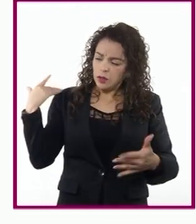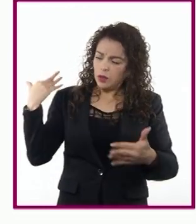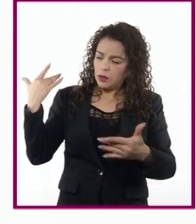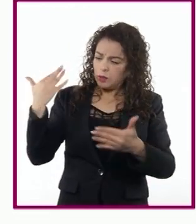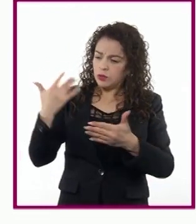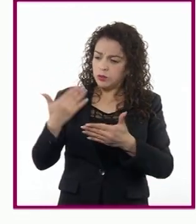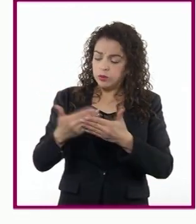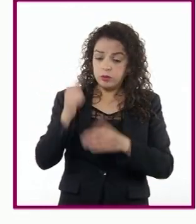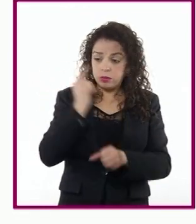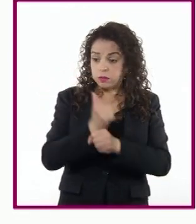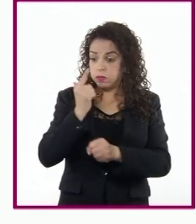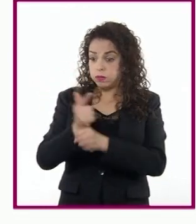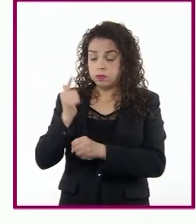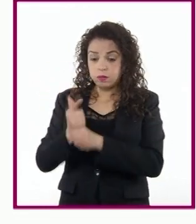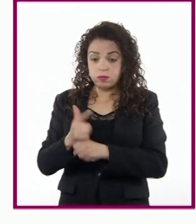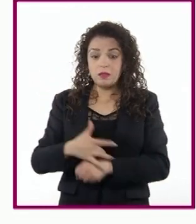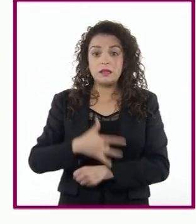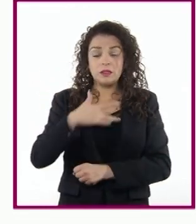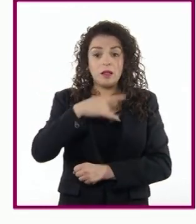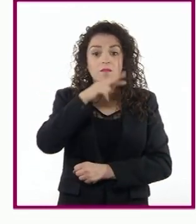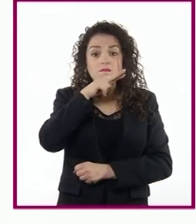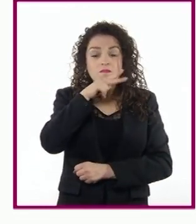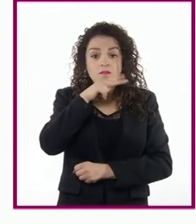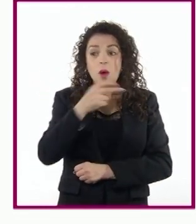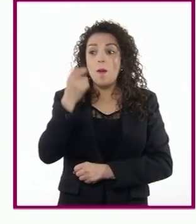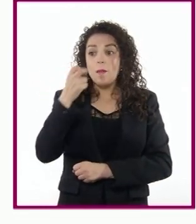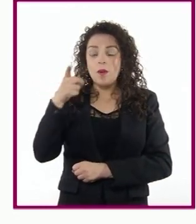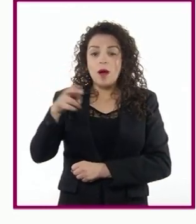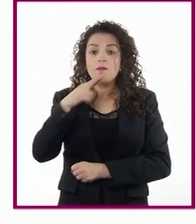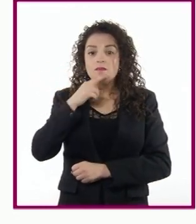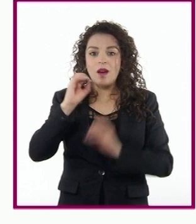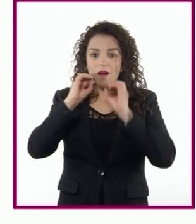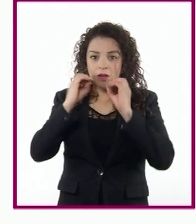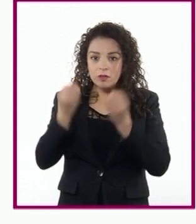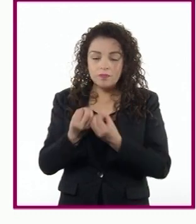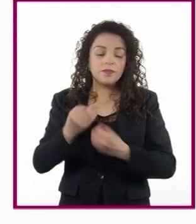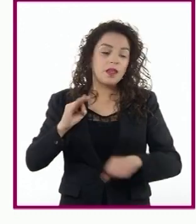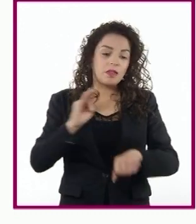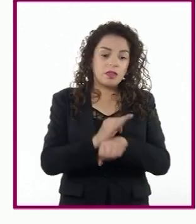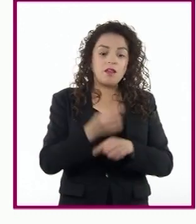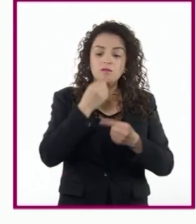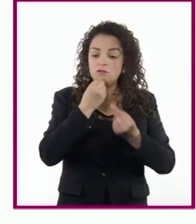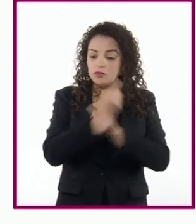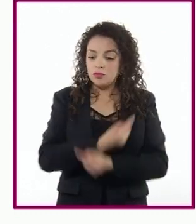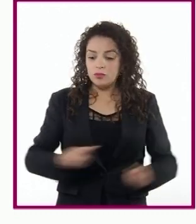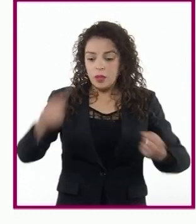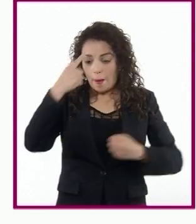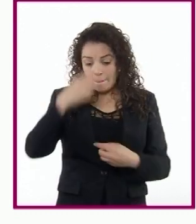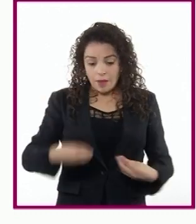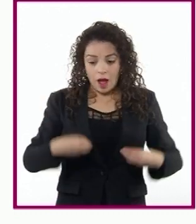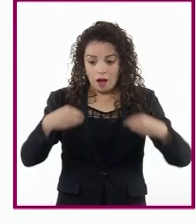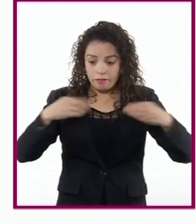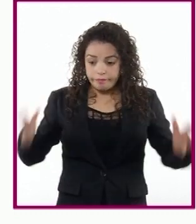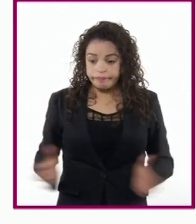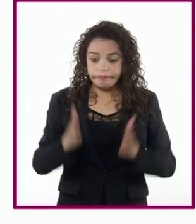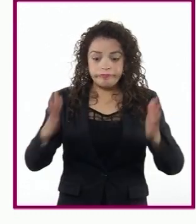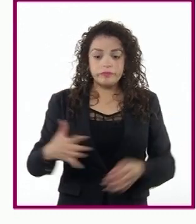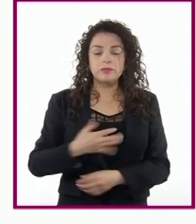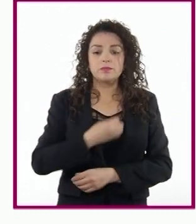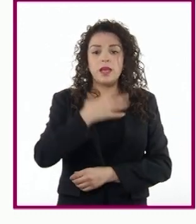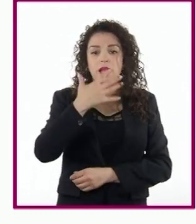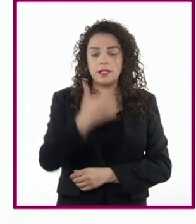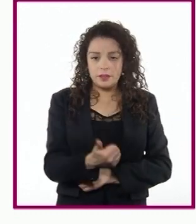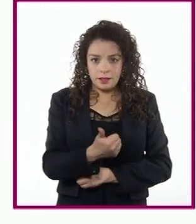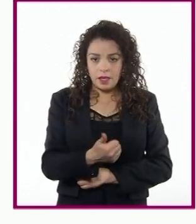y la organización vela ahora por los derechos de las niñas y niños para promover su bienestar. Entre las acciones que